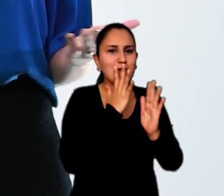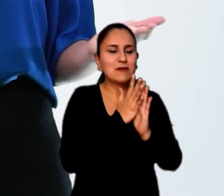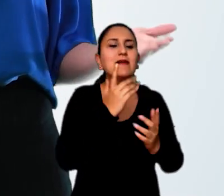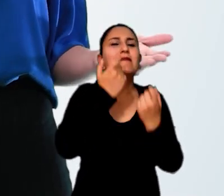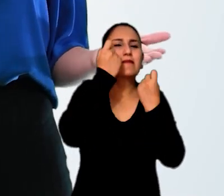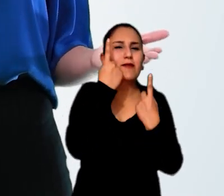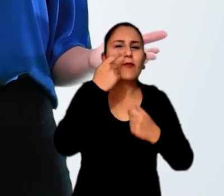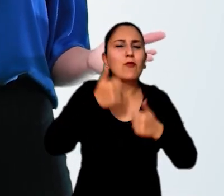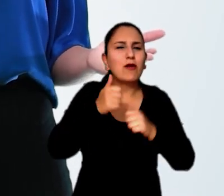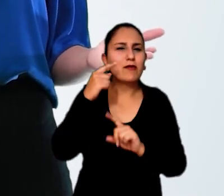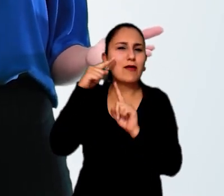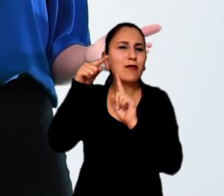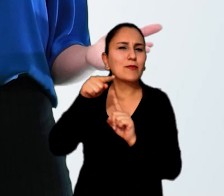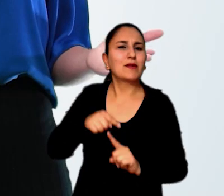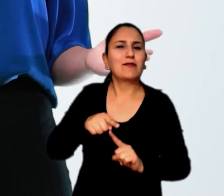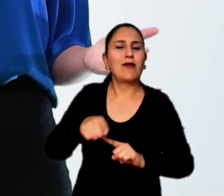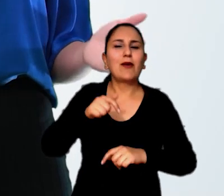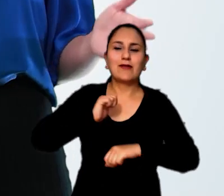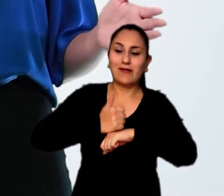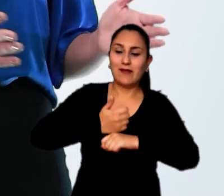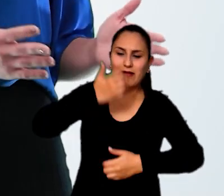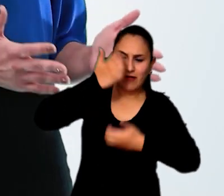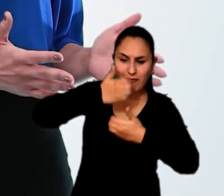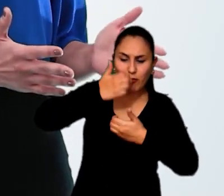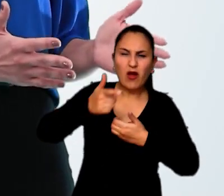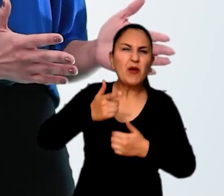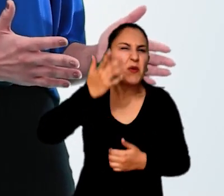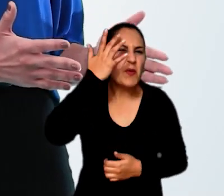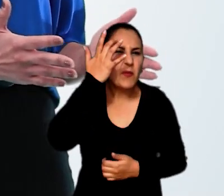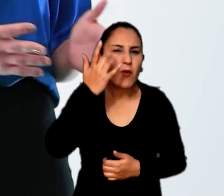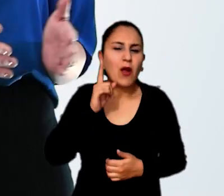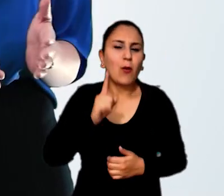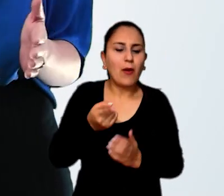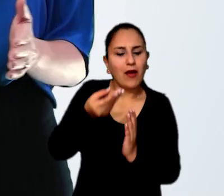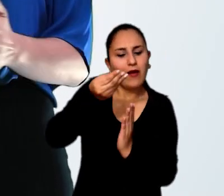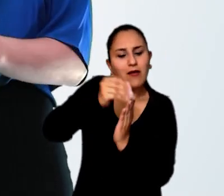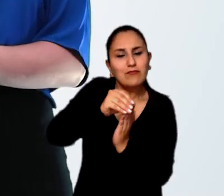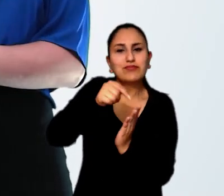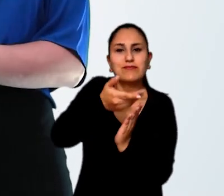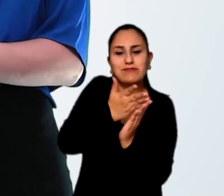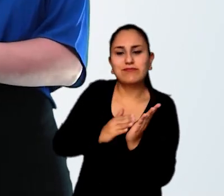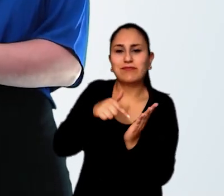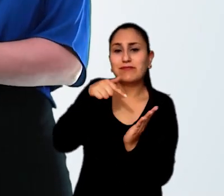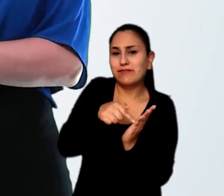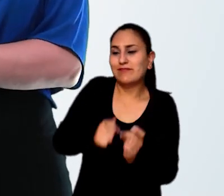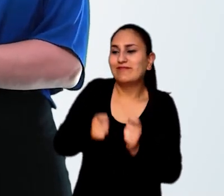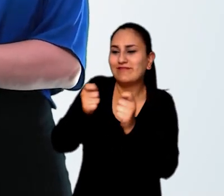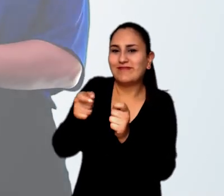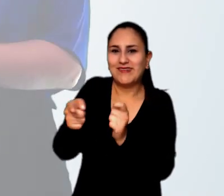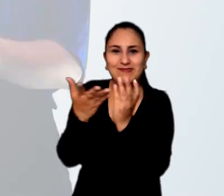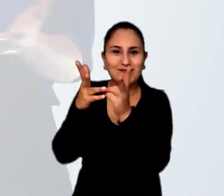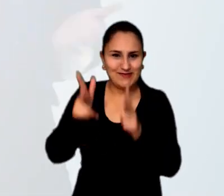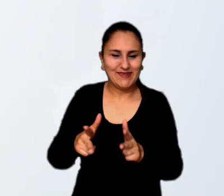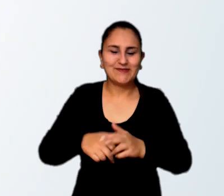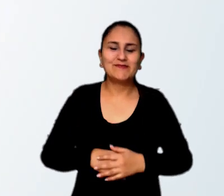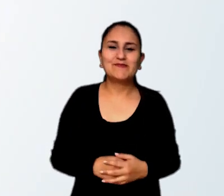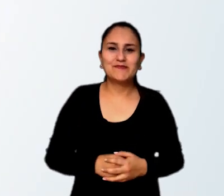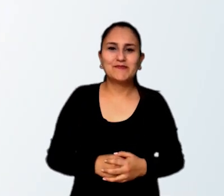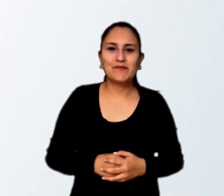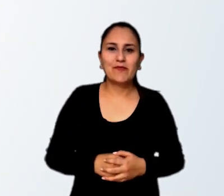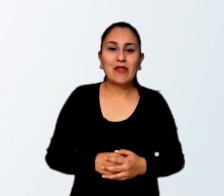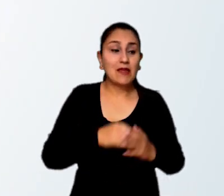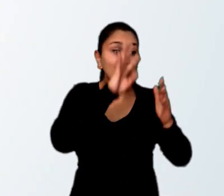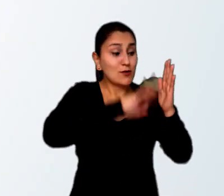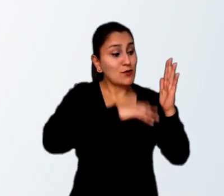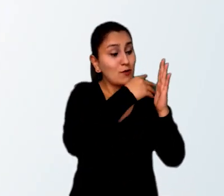entender cuál es el objetivo de la tarea de evaluación y por qué obtuvo tal o cual valoración o nivel el uso